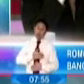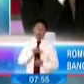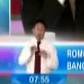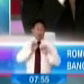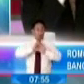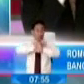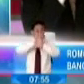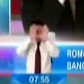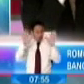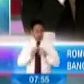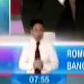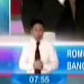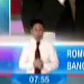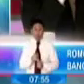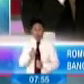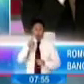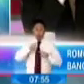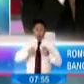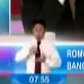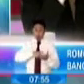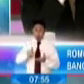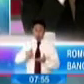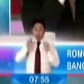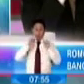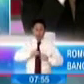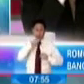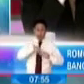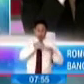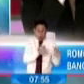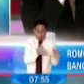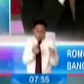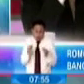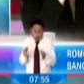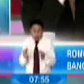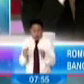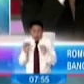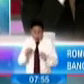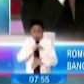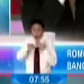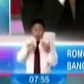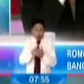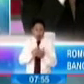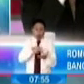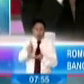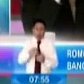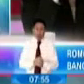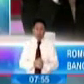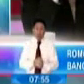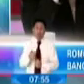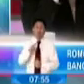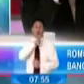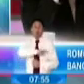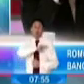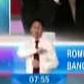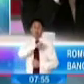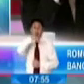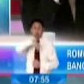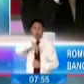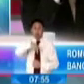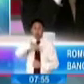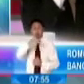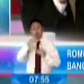claro. Quien no pueda pagar, hay que hacerle una reprogramación, pero todos vamos a tener que pagar. Los municipios van a tener un